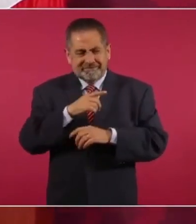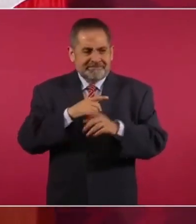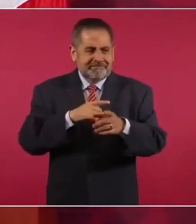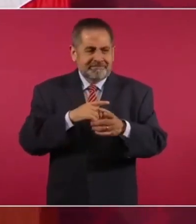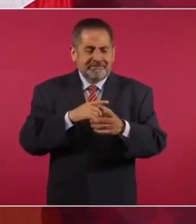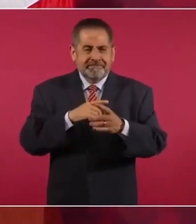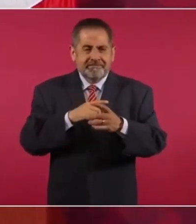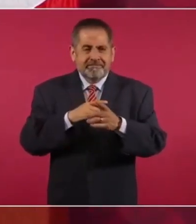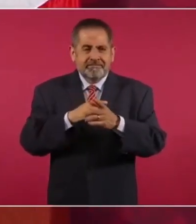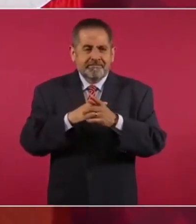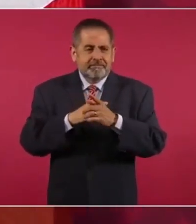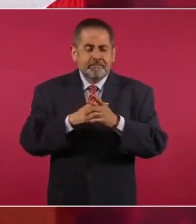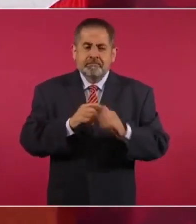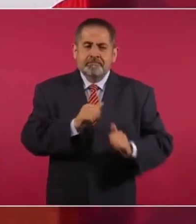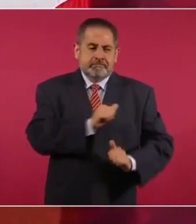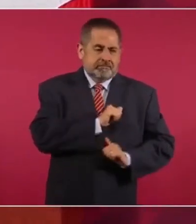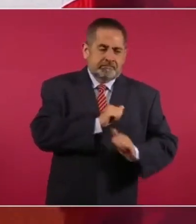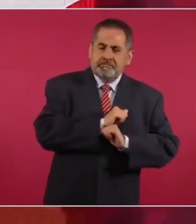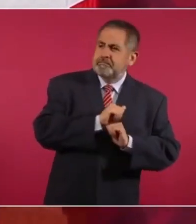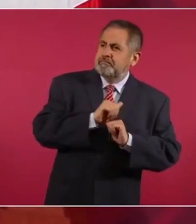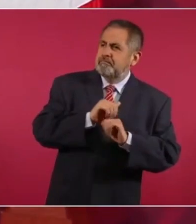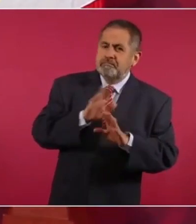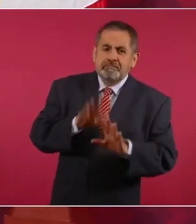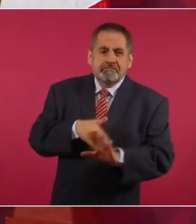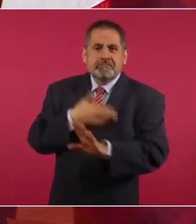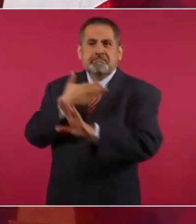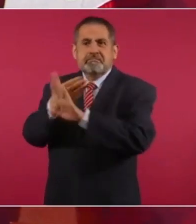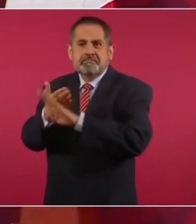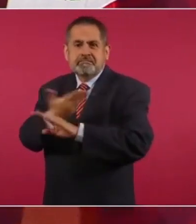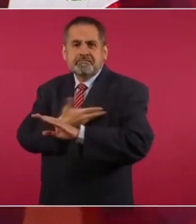de los golpes de Estado,